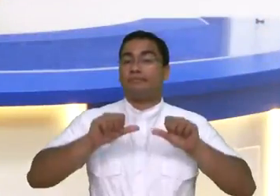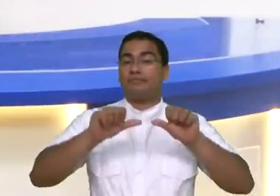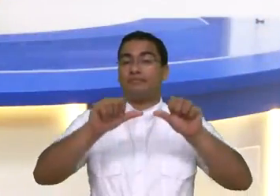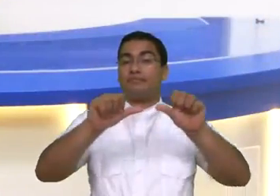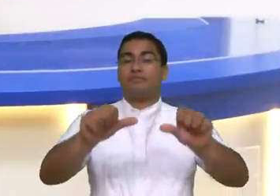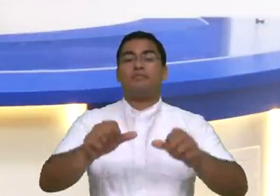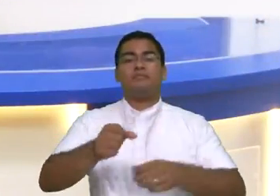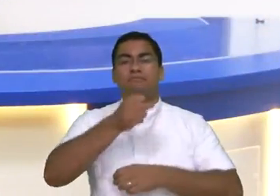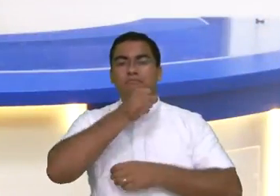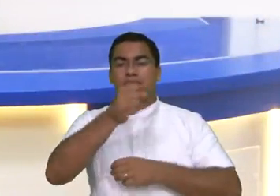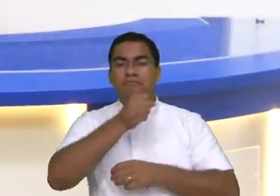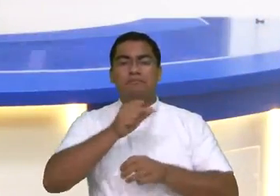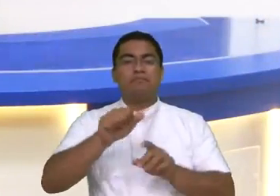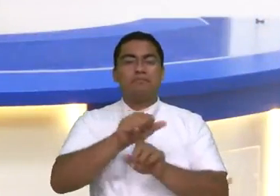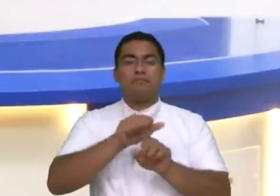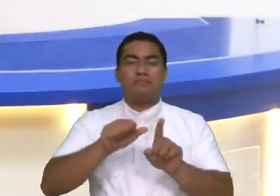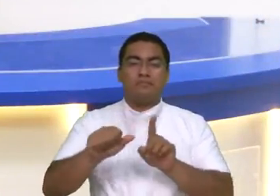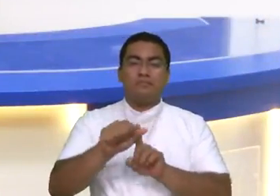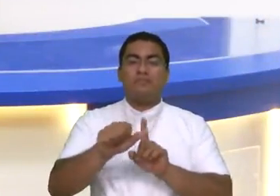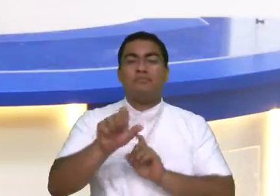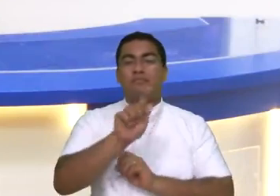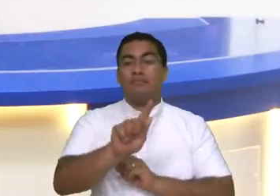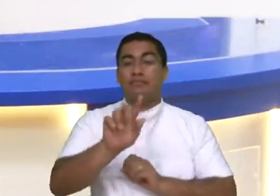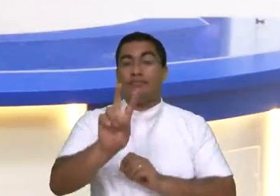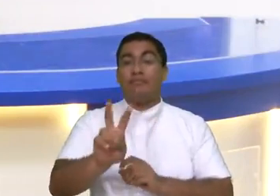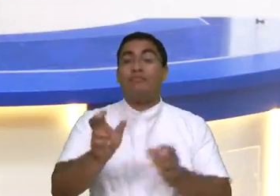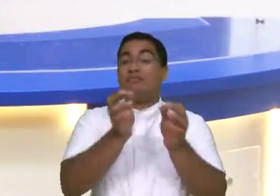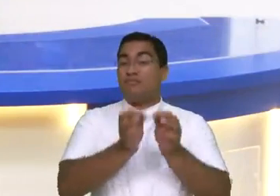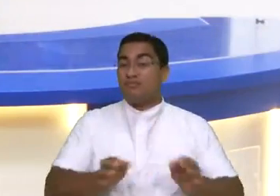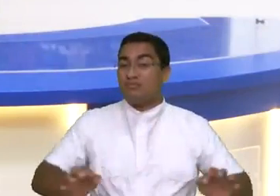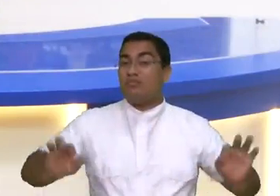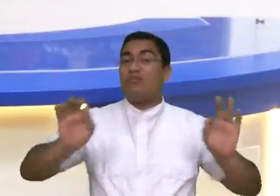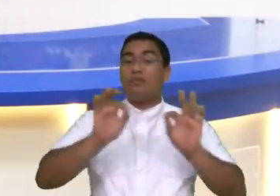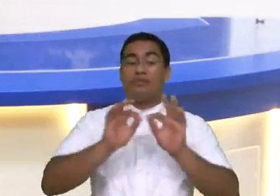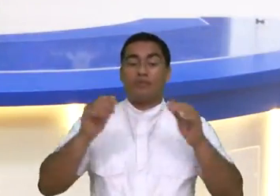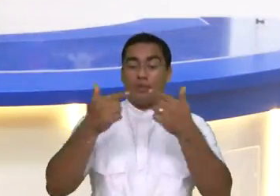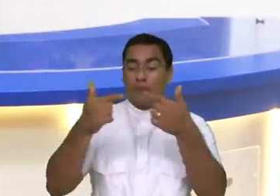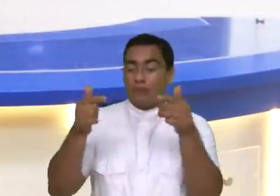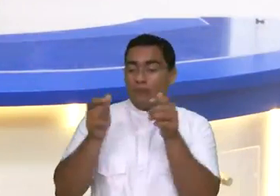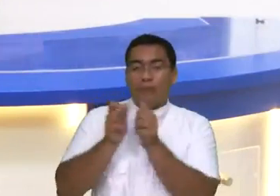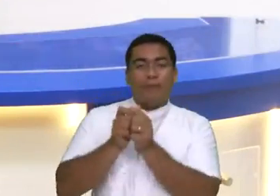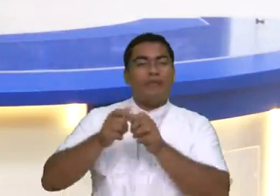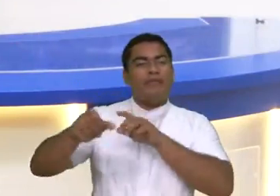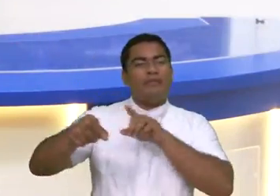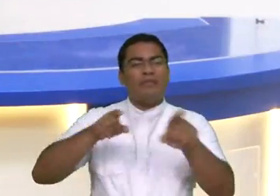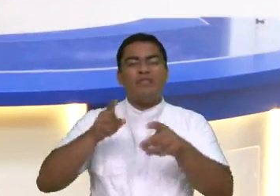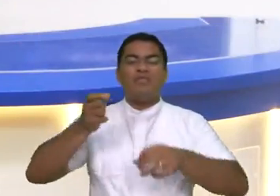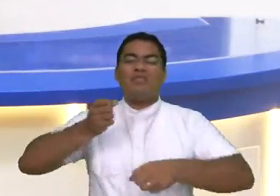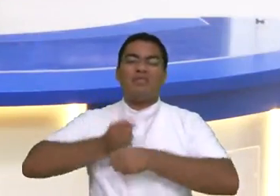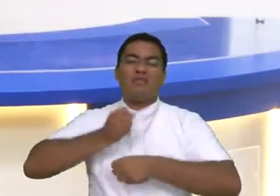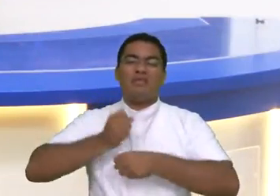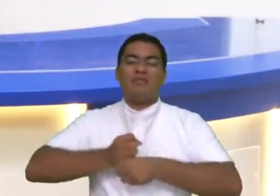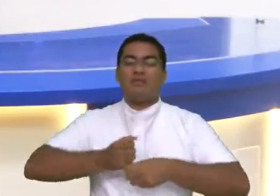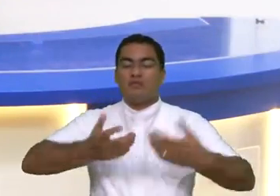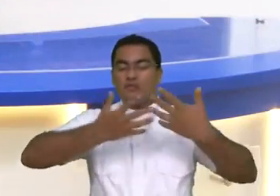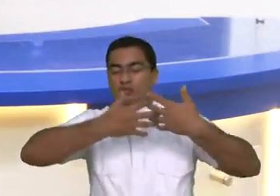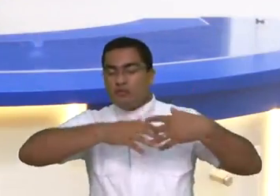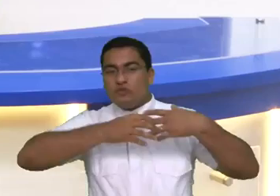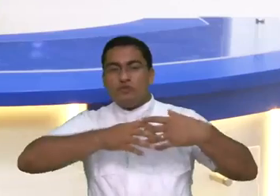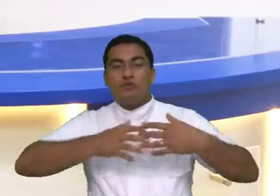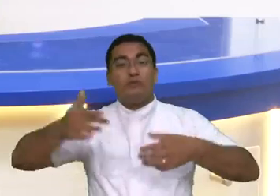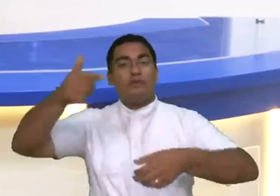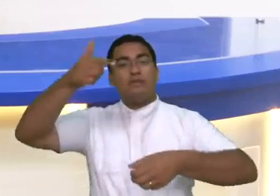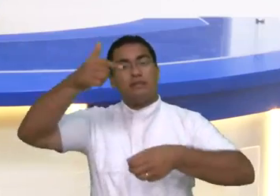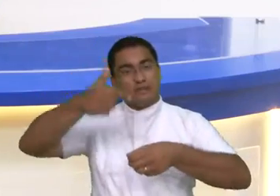Continuamos con más de Noticias Asamblea TV. Una importante delegación que trabajará en el proyecto de la planta de gas natural se encuentra en